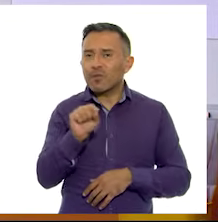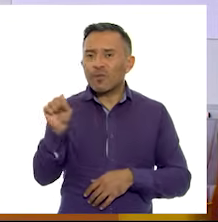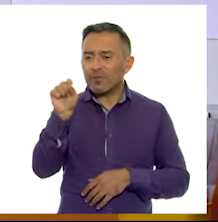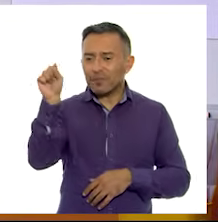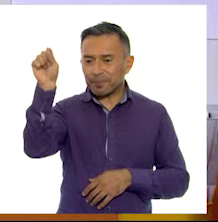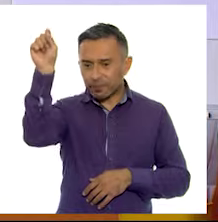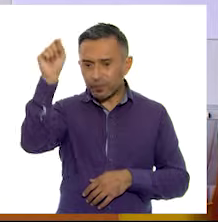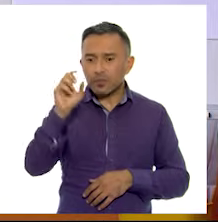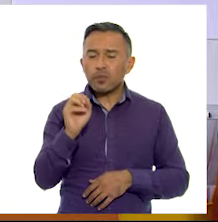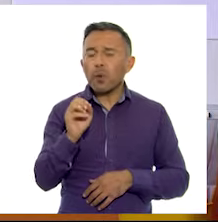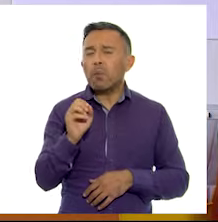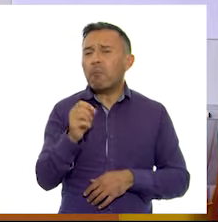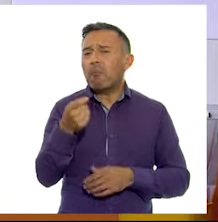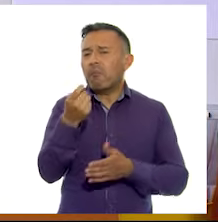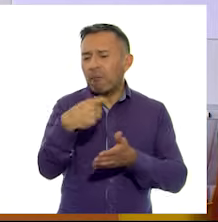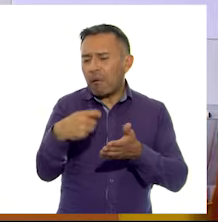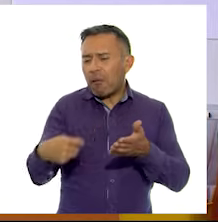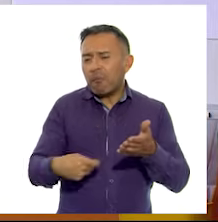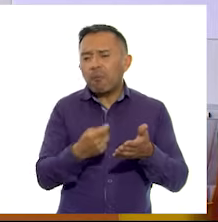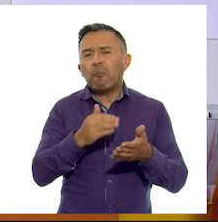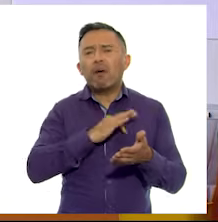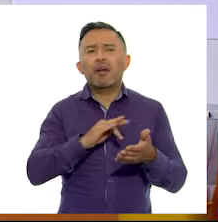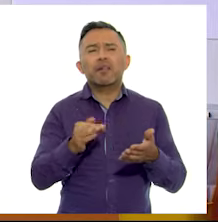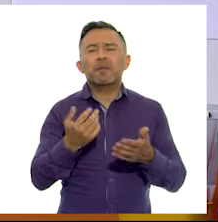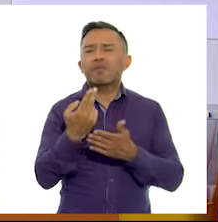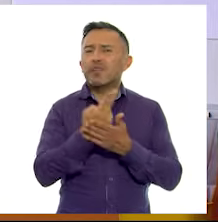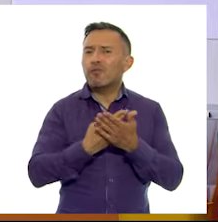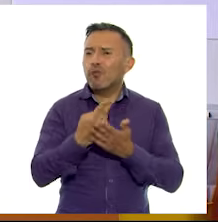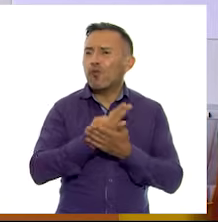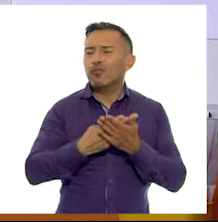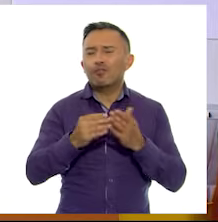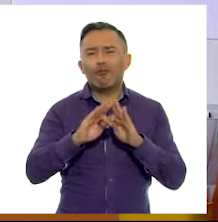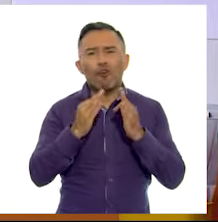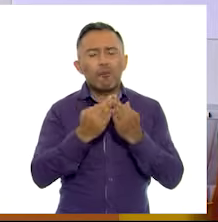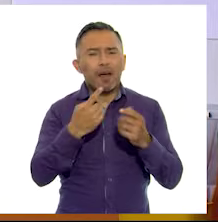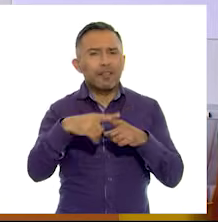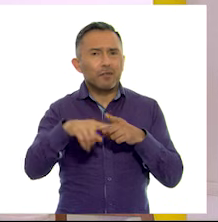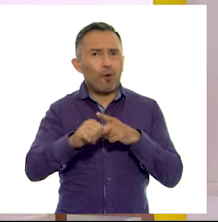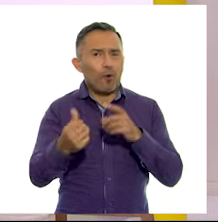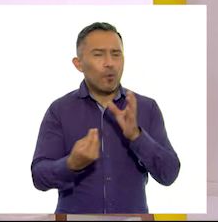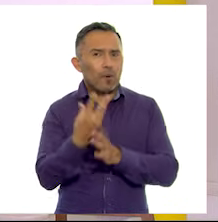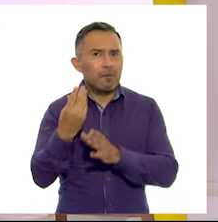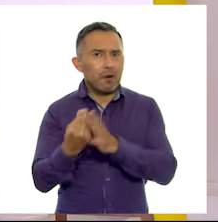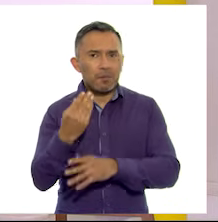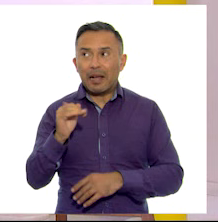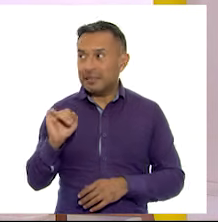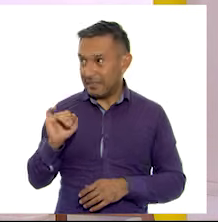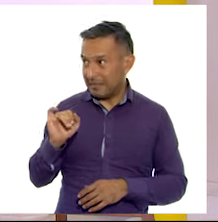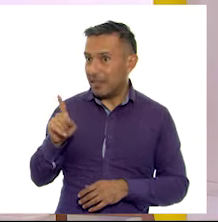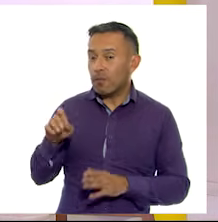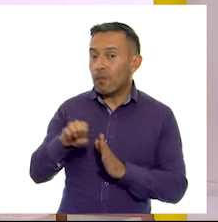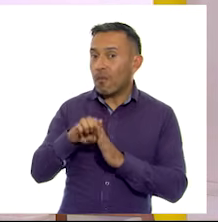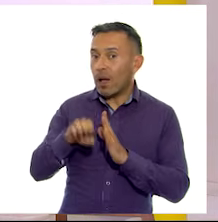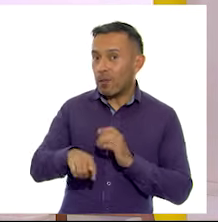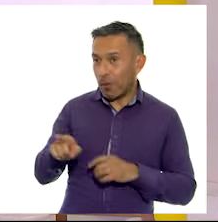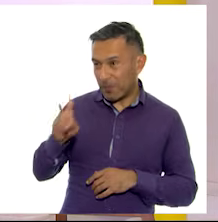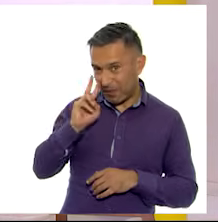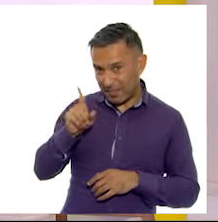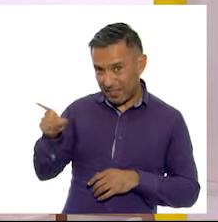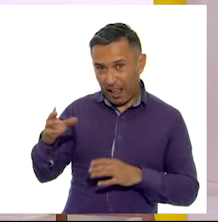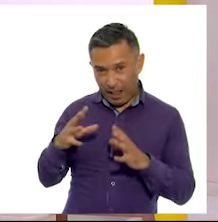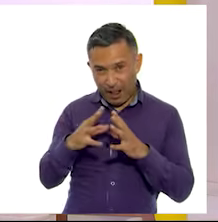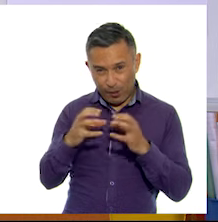pueden, pues, crear dibujos, formas nuevas. Sí, por ejemplo, ese que parece como